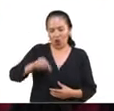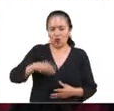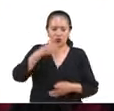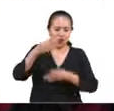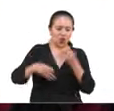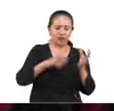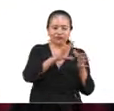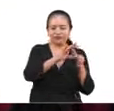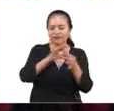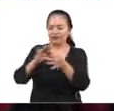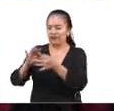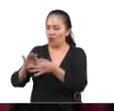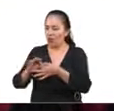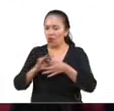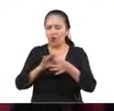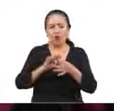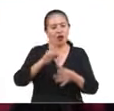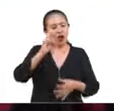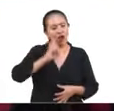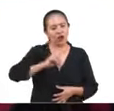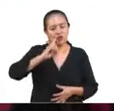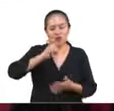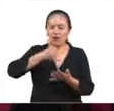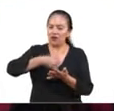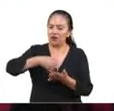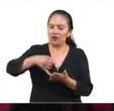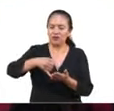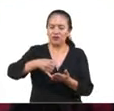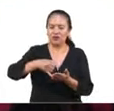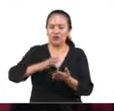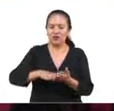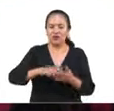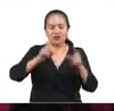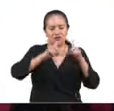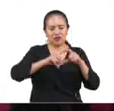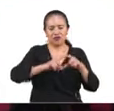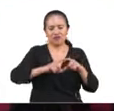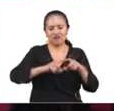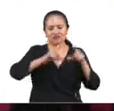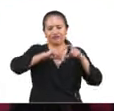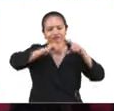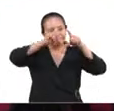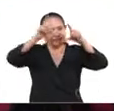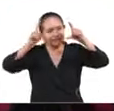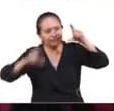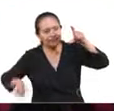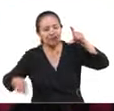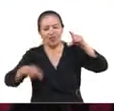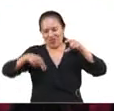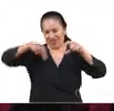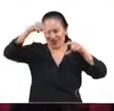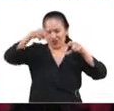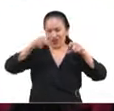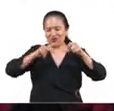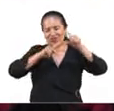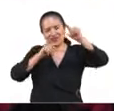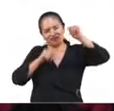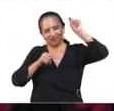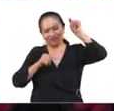lazos con todas las mujeres sembradoras. Desde la punta del semidesierto del norte del